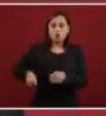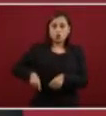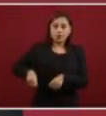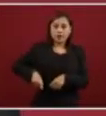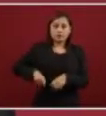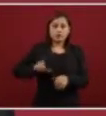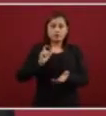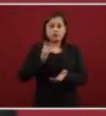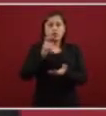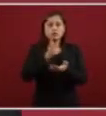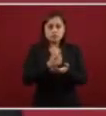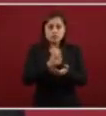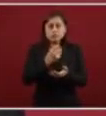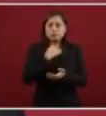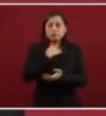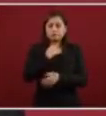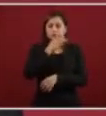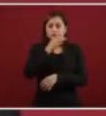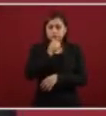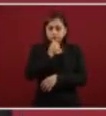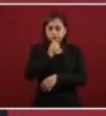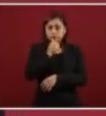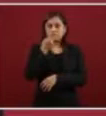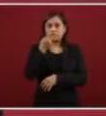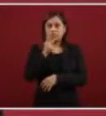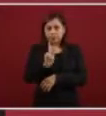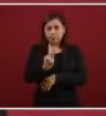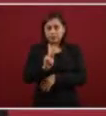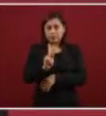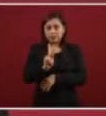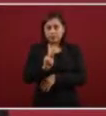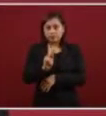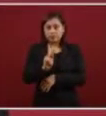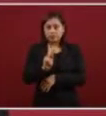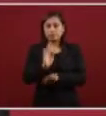del estado pero no le debe la federación